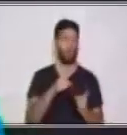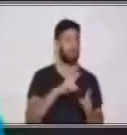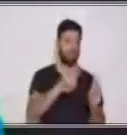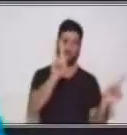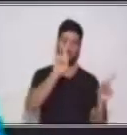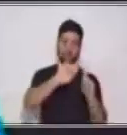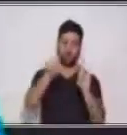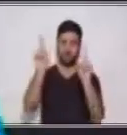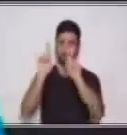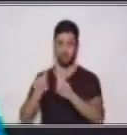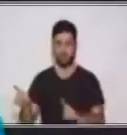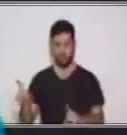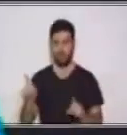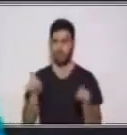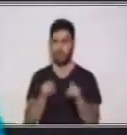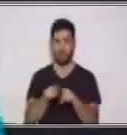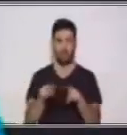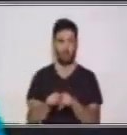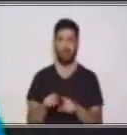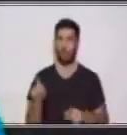desiguales.